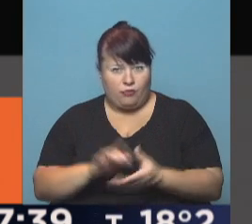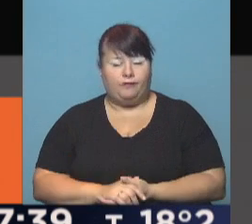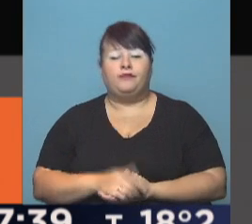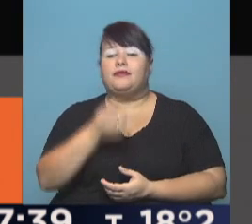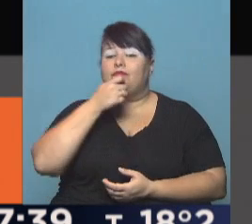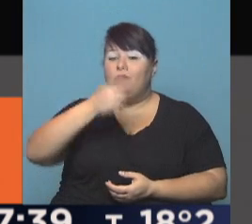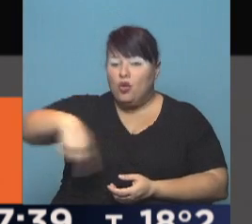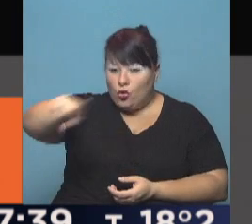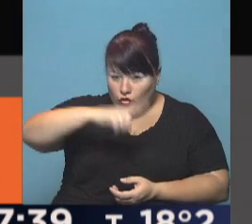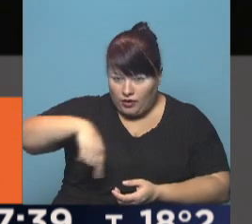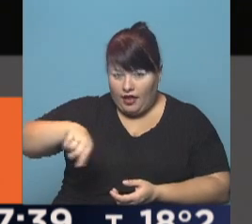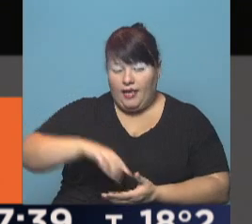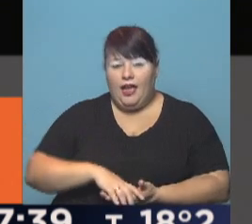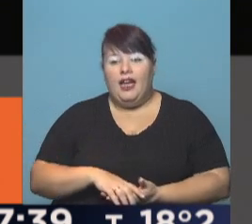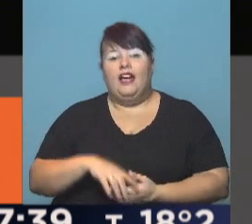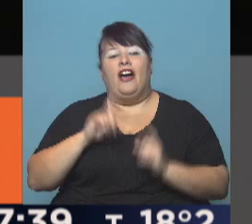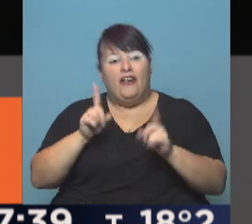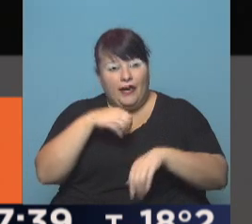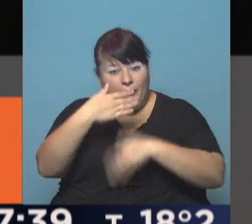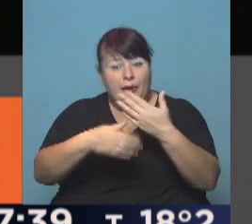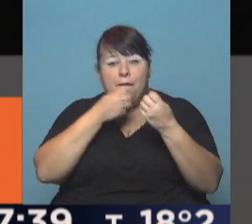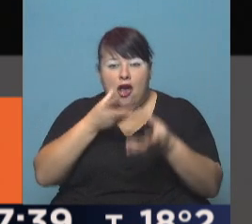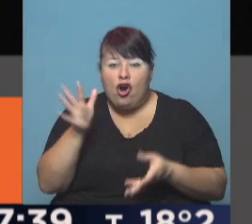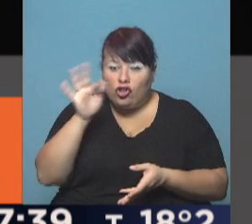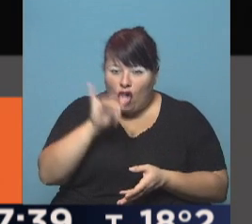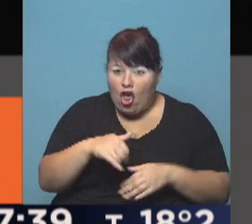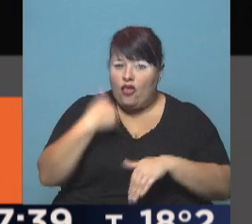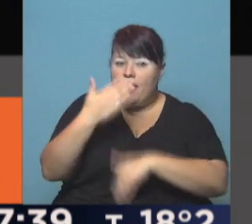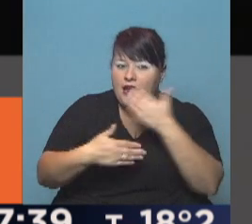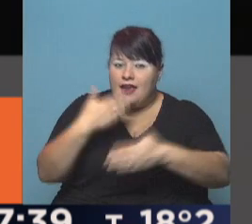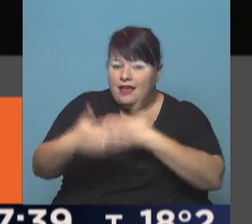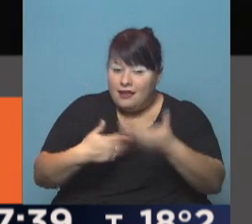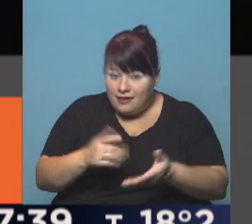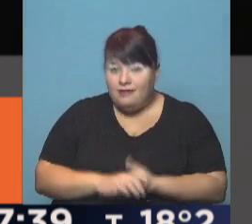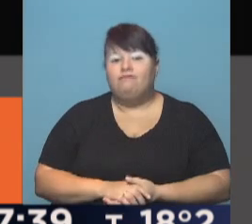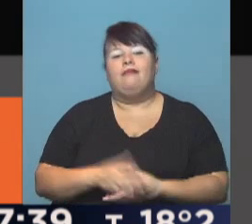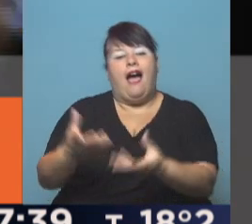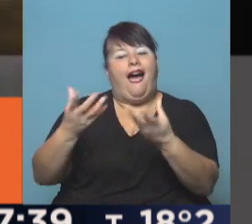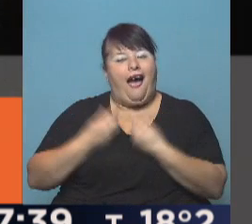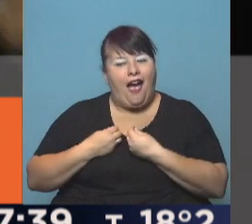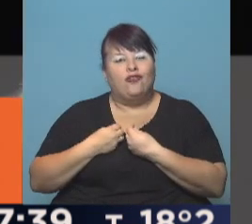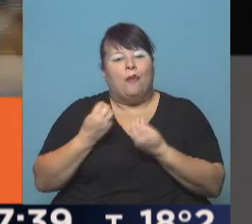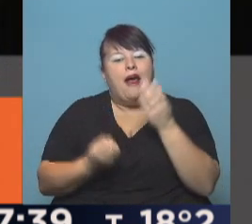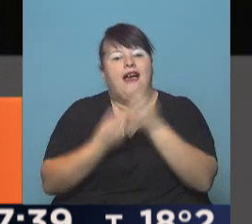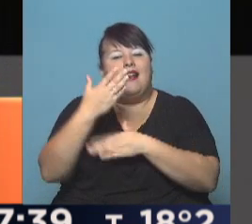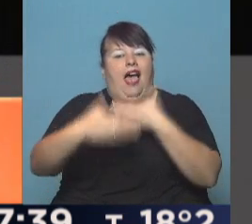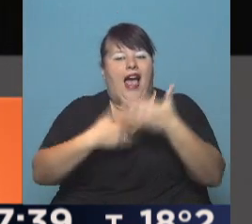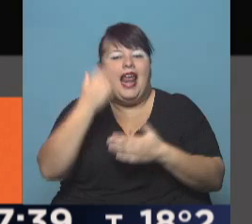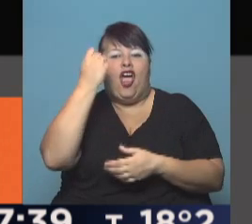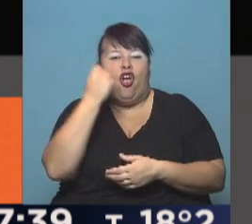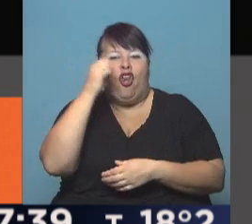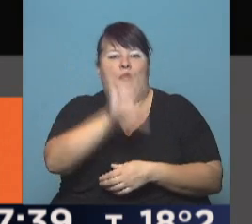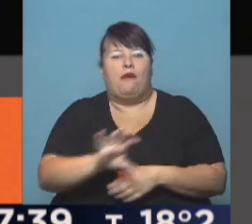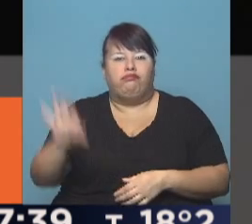si ustedes siguen mejorando todos los días y siguen ganando esos minutos, nos ayudarán a desarrollar cada